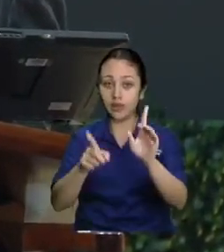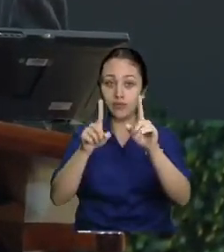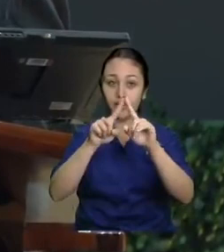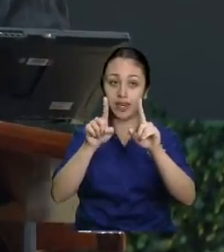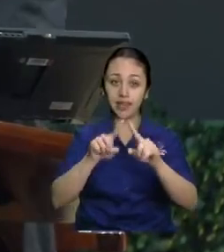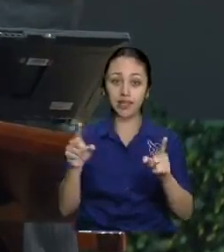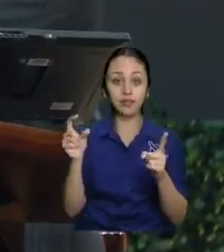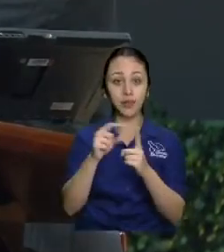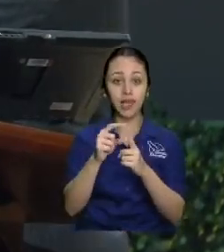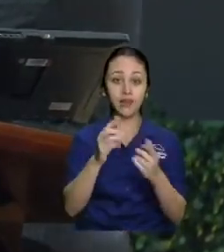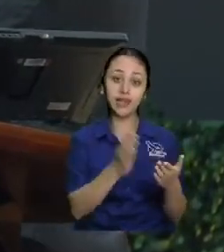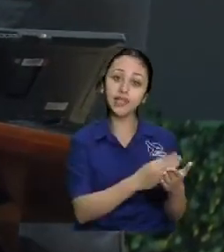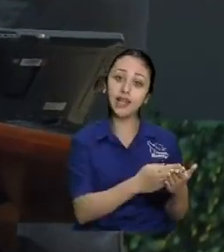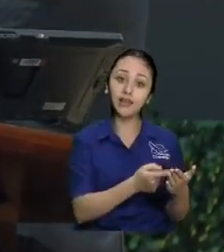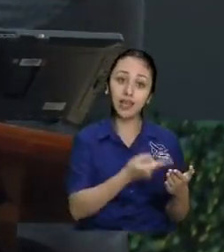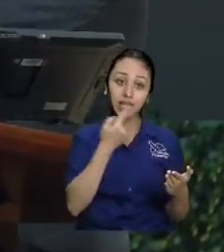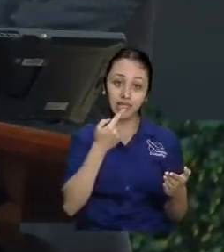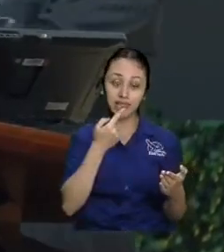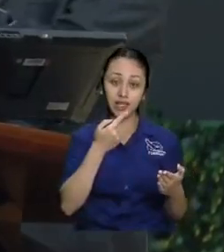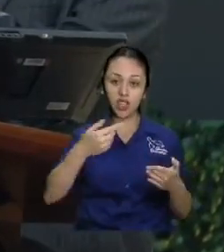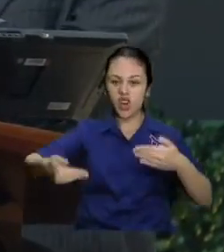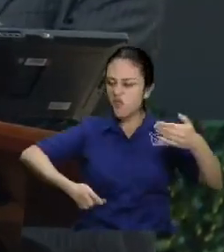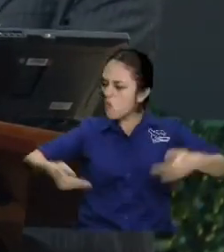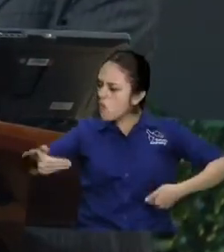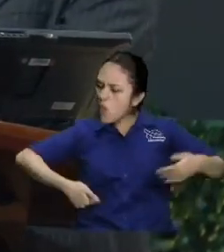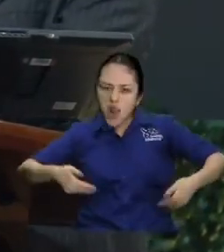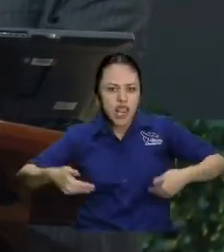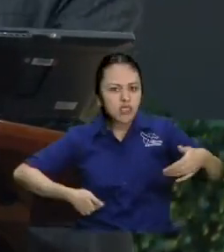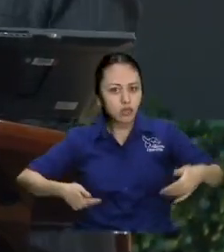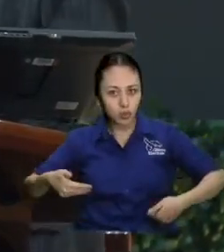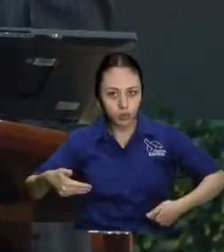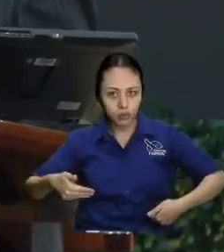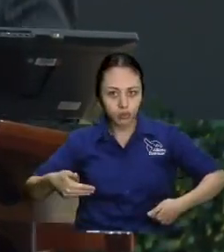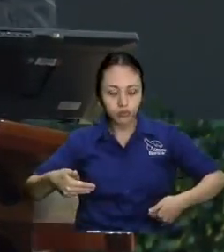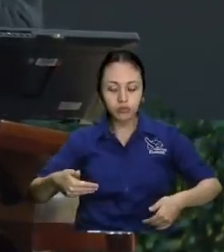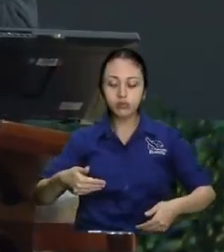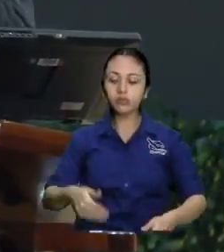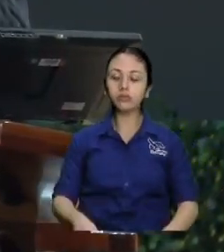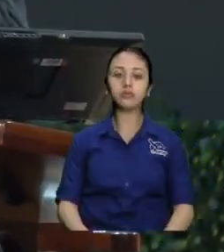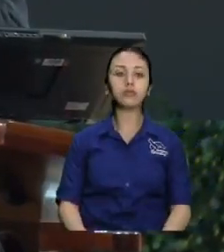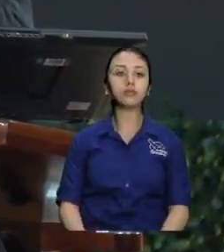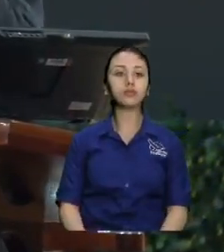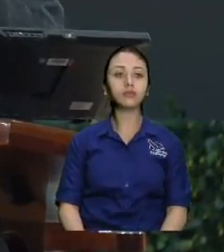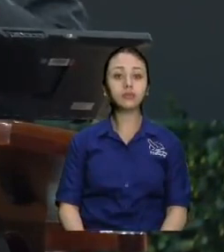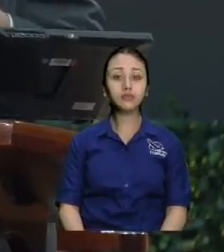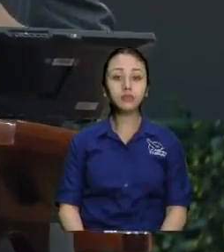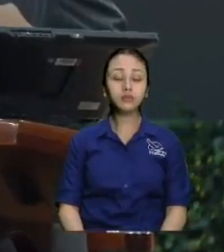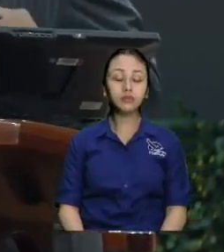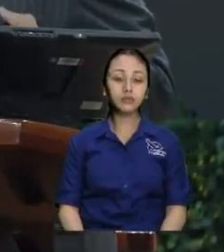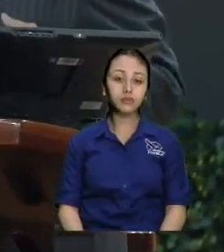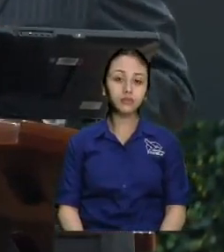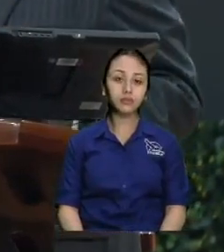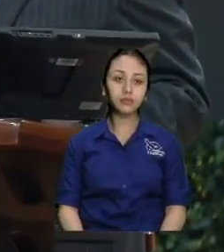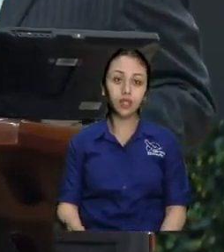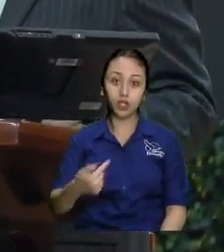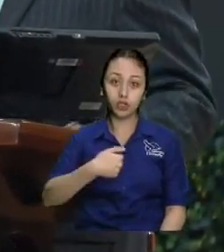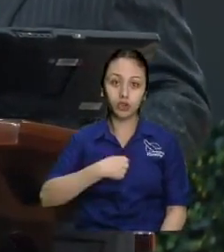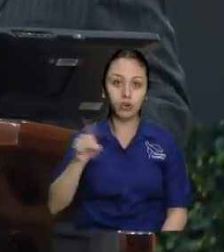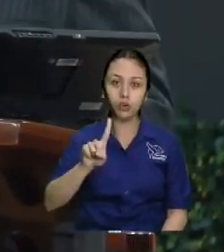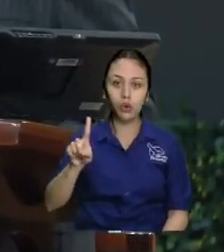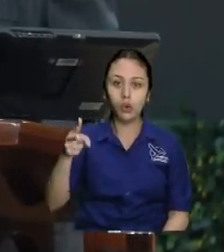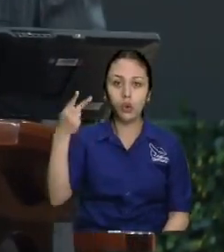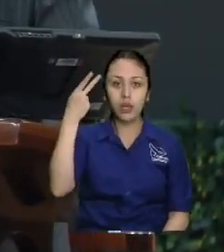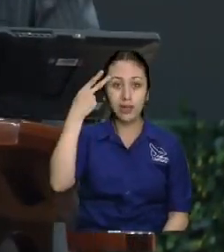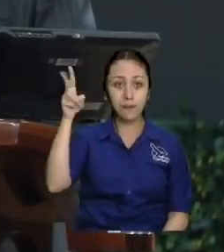lo estoy inventando, así como le puse el testimonio acá, para que mire que no lo estoy inventando. Porque algunas parecería ser que es invento de uno